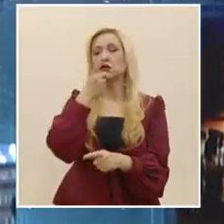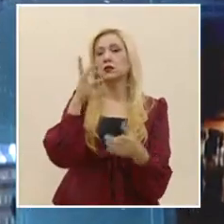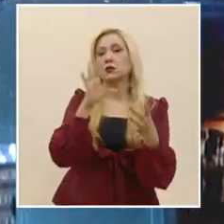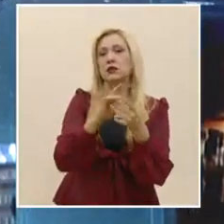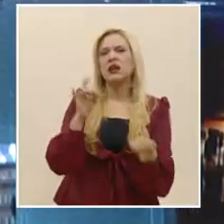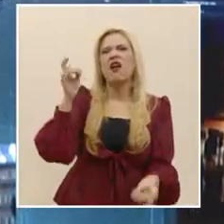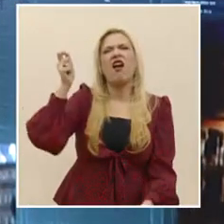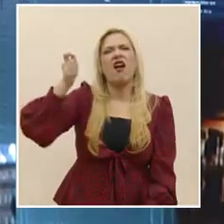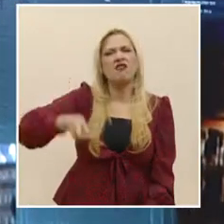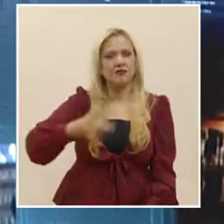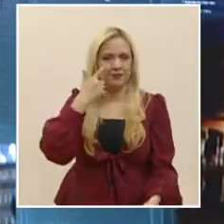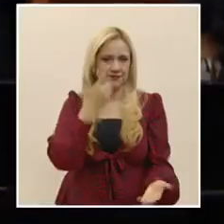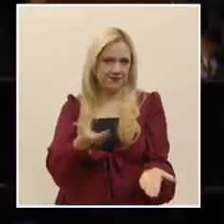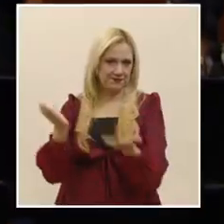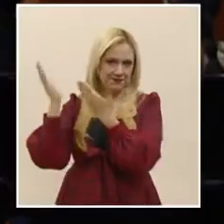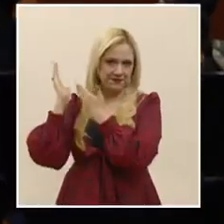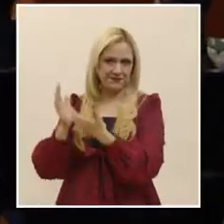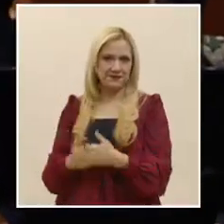de qué se trata.